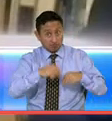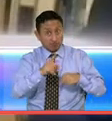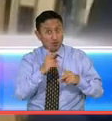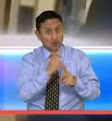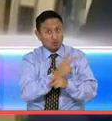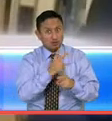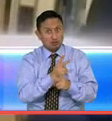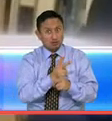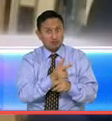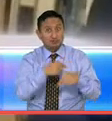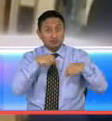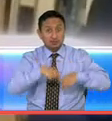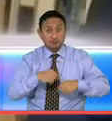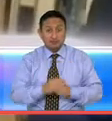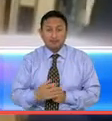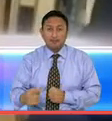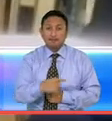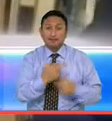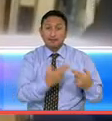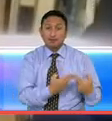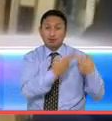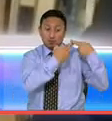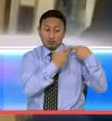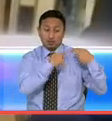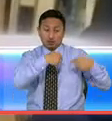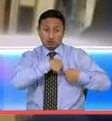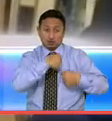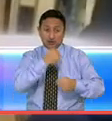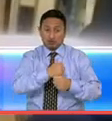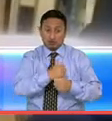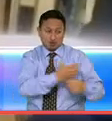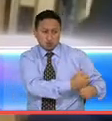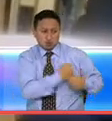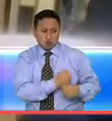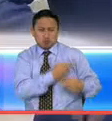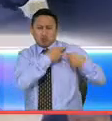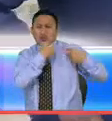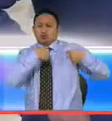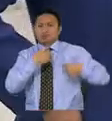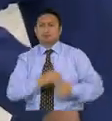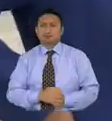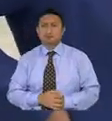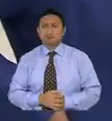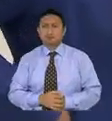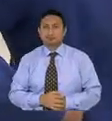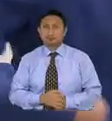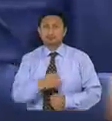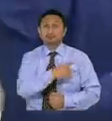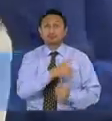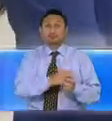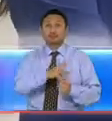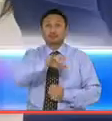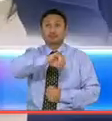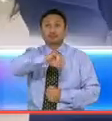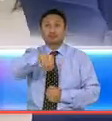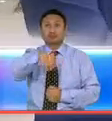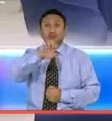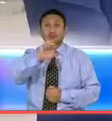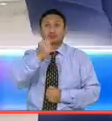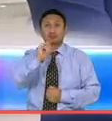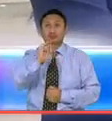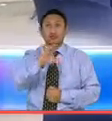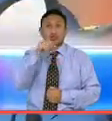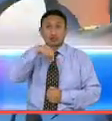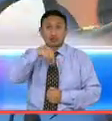cuidado, con un cargo de usurpación de cargo público. Jessica Jaramillo, quien impulsó el recurso legal que